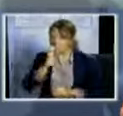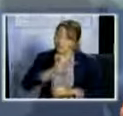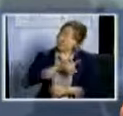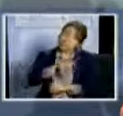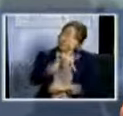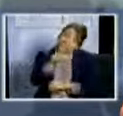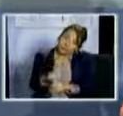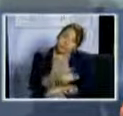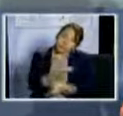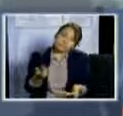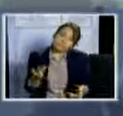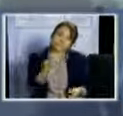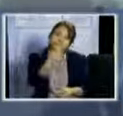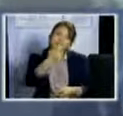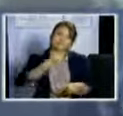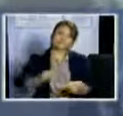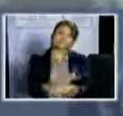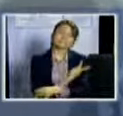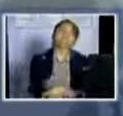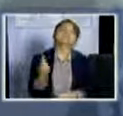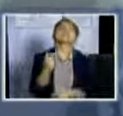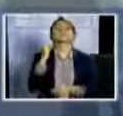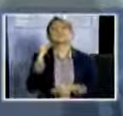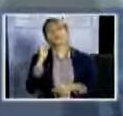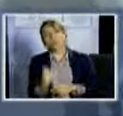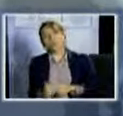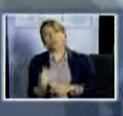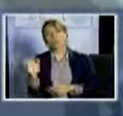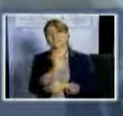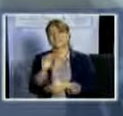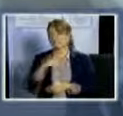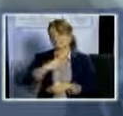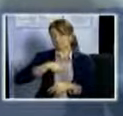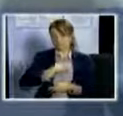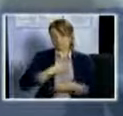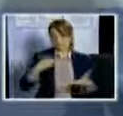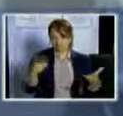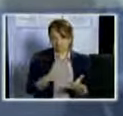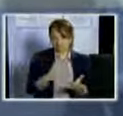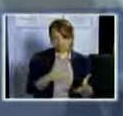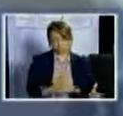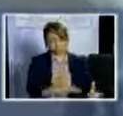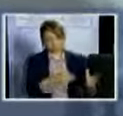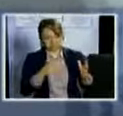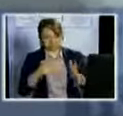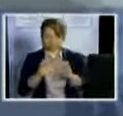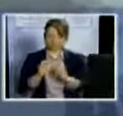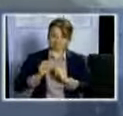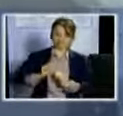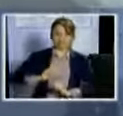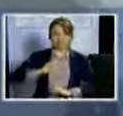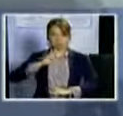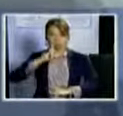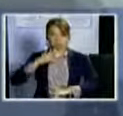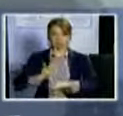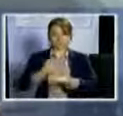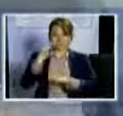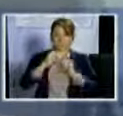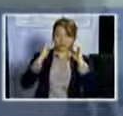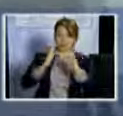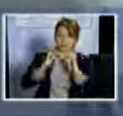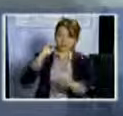desafíos, o vamos a dejar un mundo, un planeta mucho peor del que recibimos, y vamos a sucumbir ante las